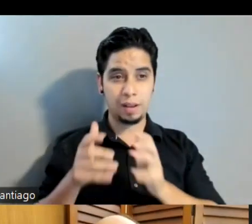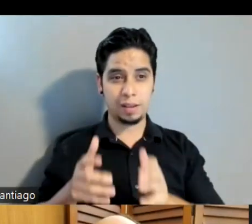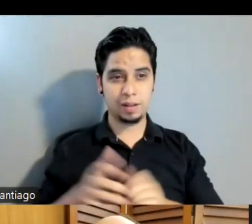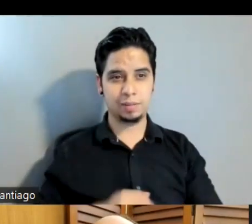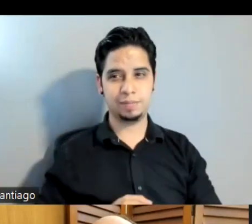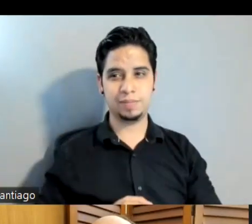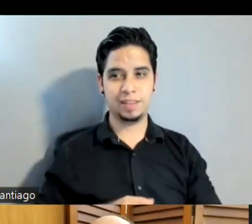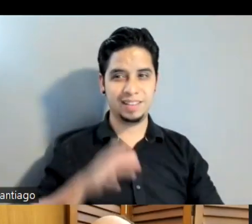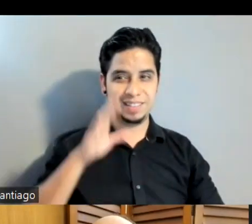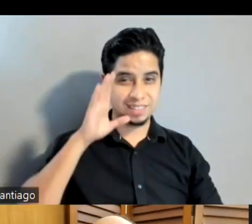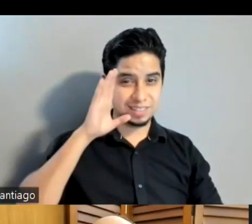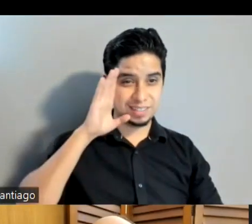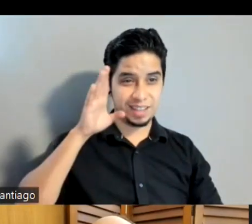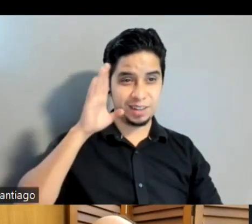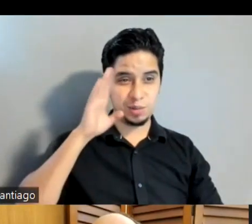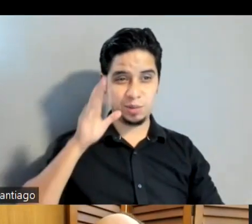Saludos, bien.